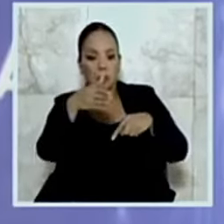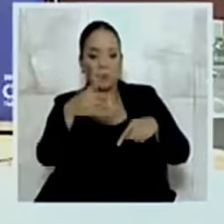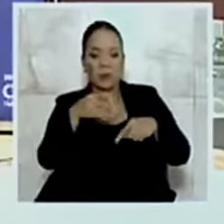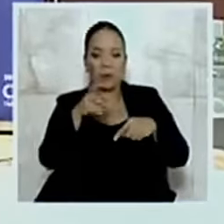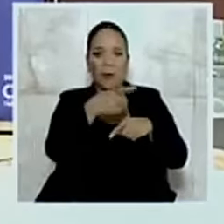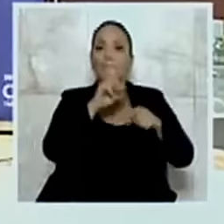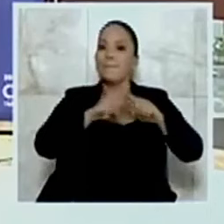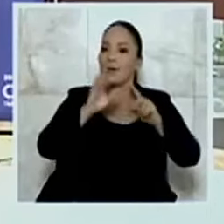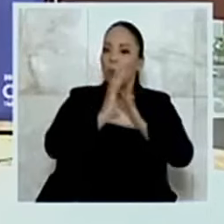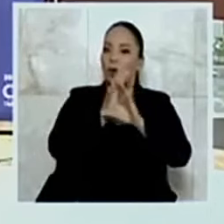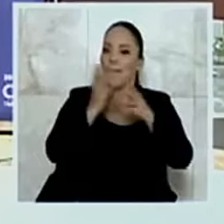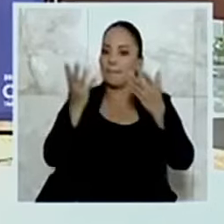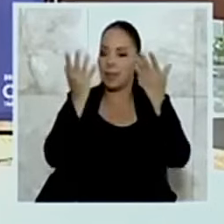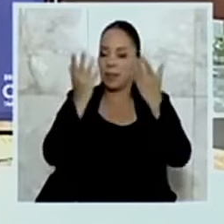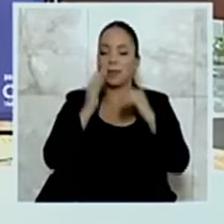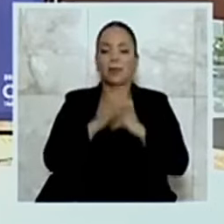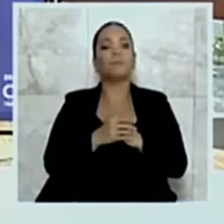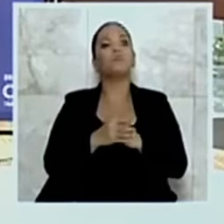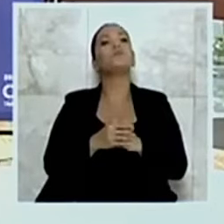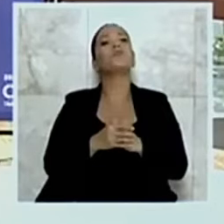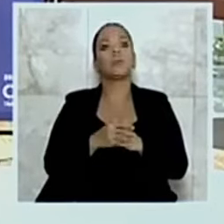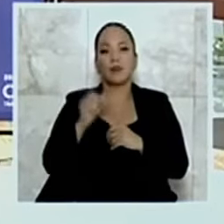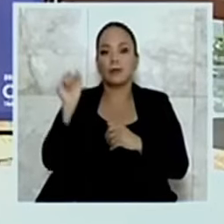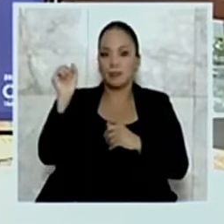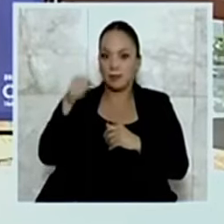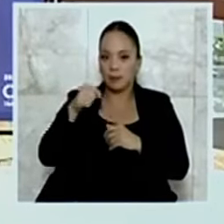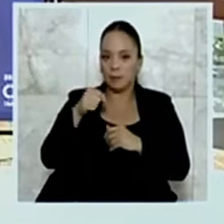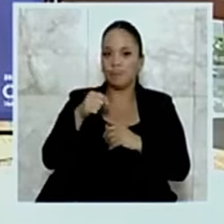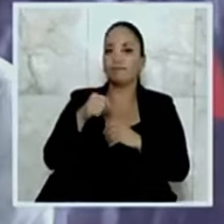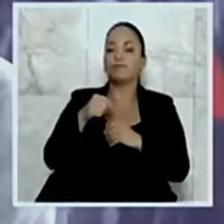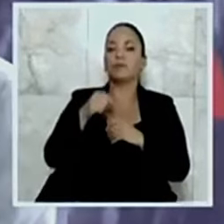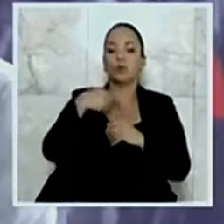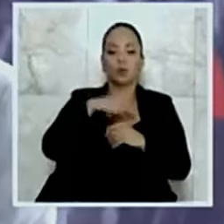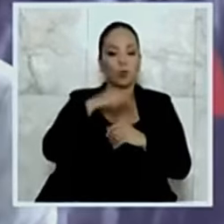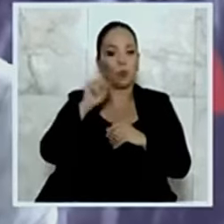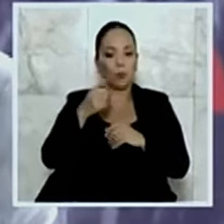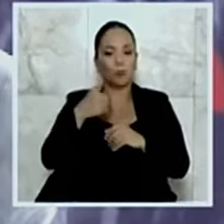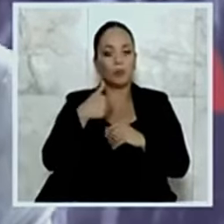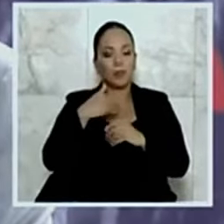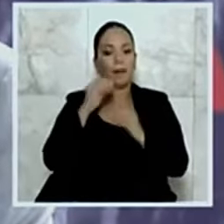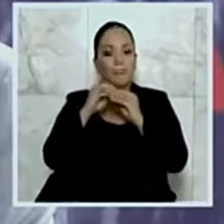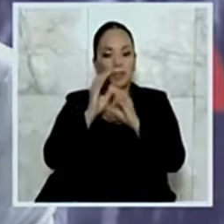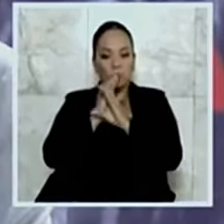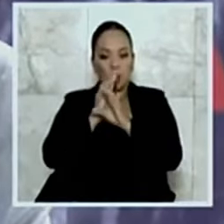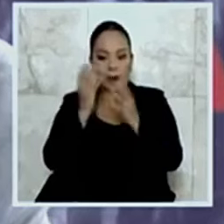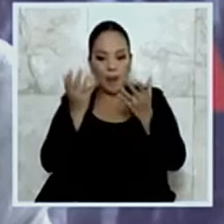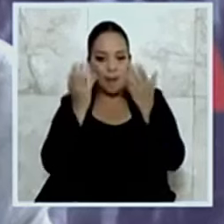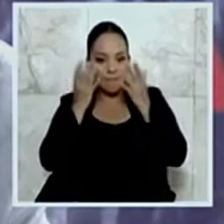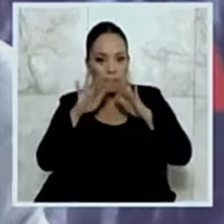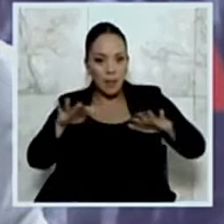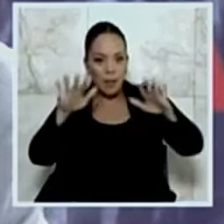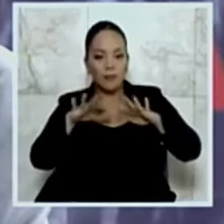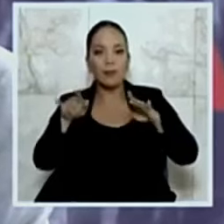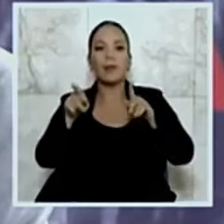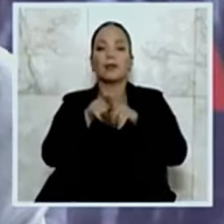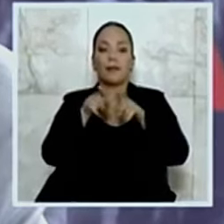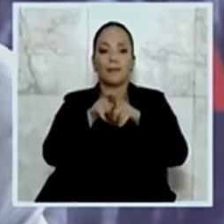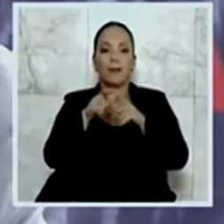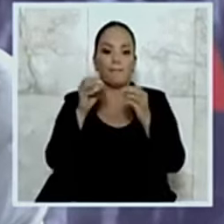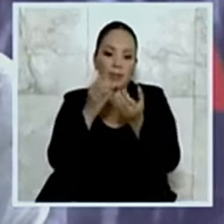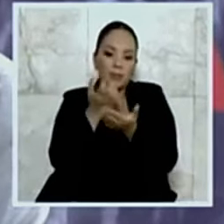Es decir, explotemos granjas acuícolas, pero protegiendo nuestro medio ambiente. Don Franz.